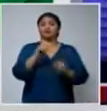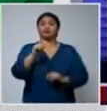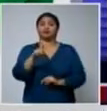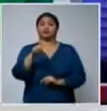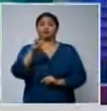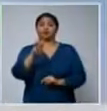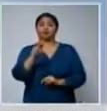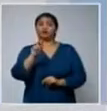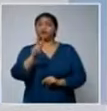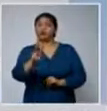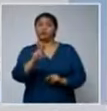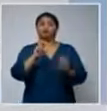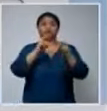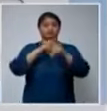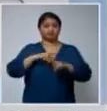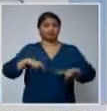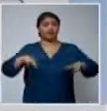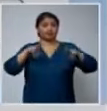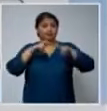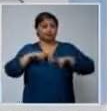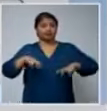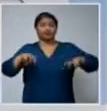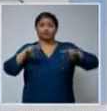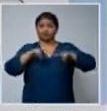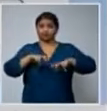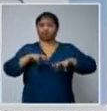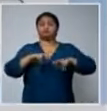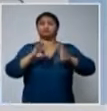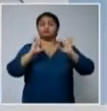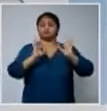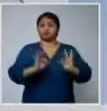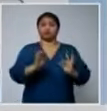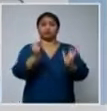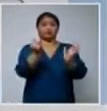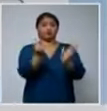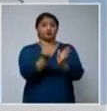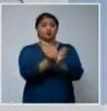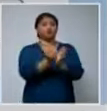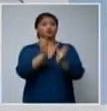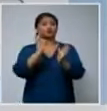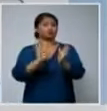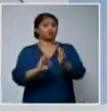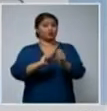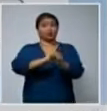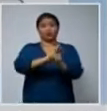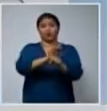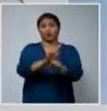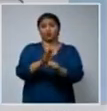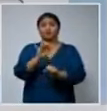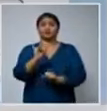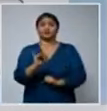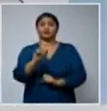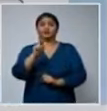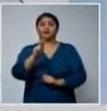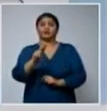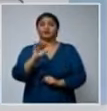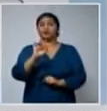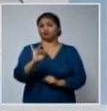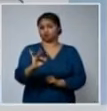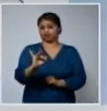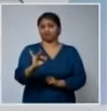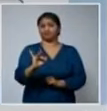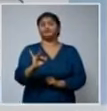20.132 muestras que se procesaron ayer, se diagnosticaron un total de 727